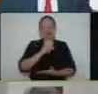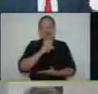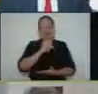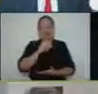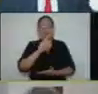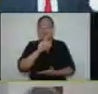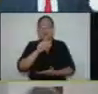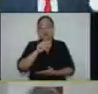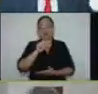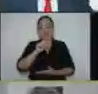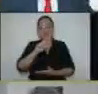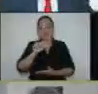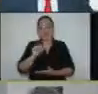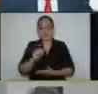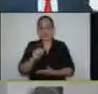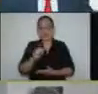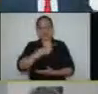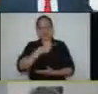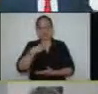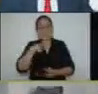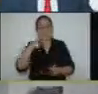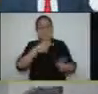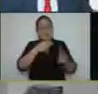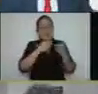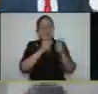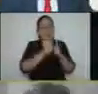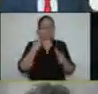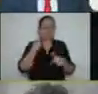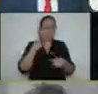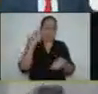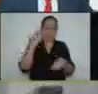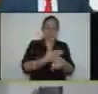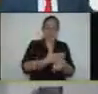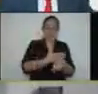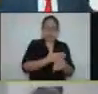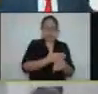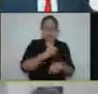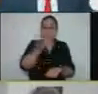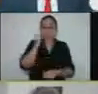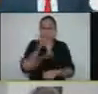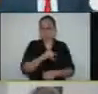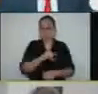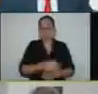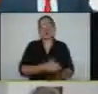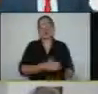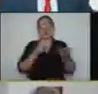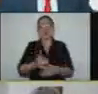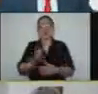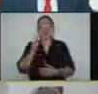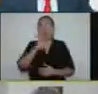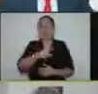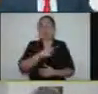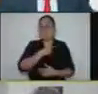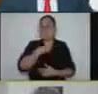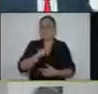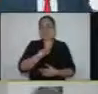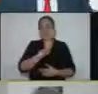que sancionar al partido político e incluso equivaldría a